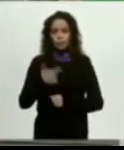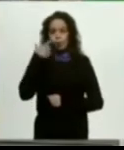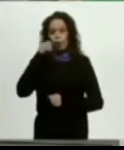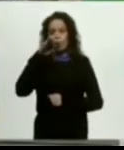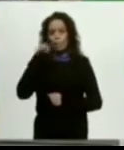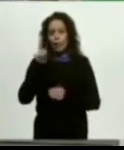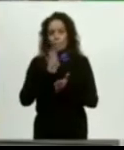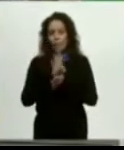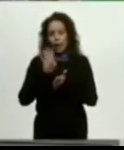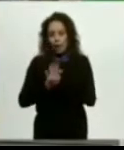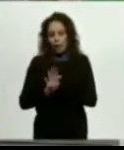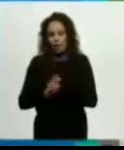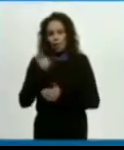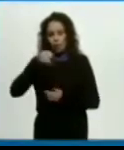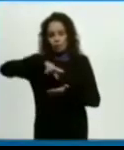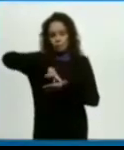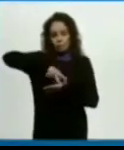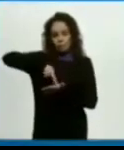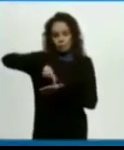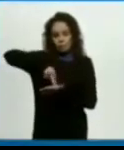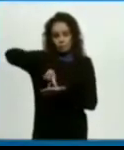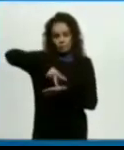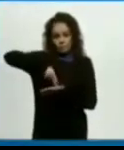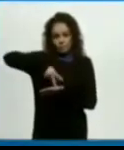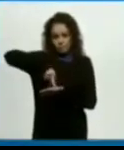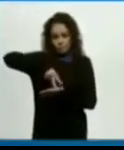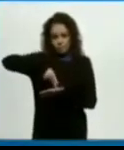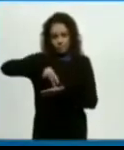pegamento, compás.